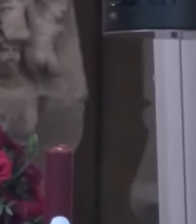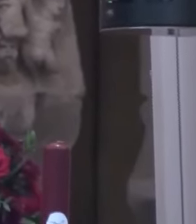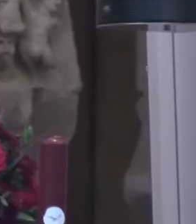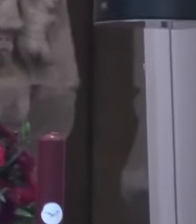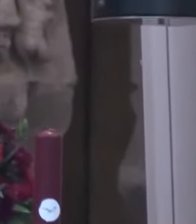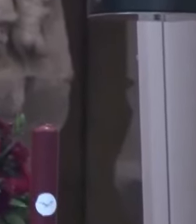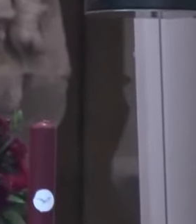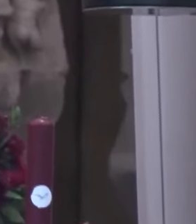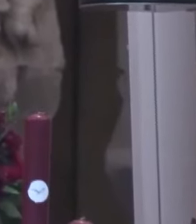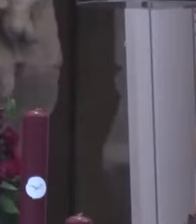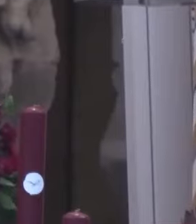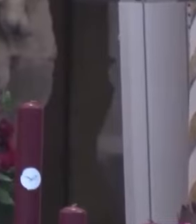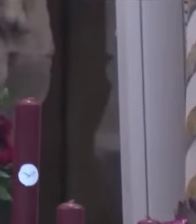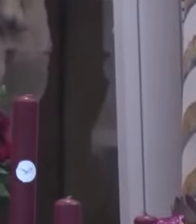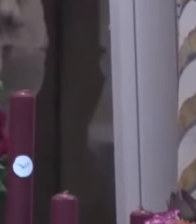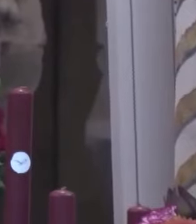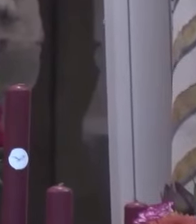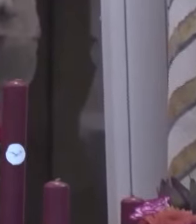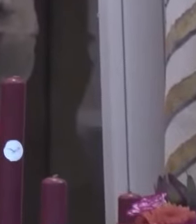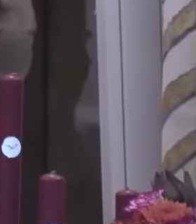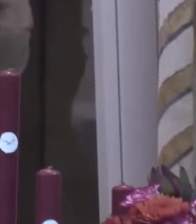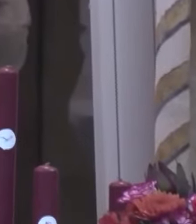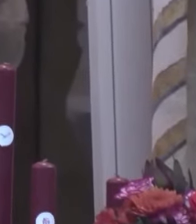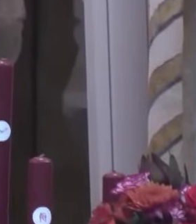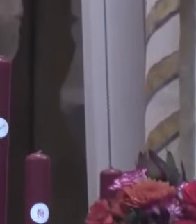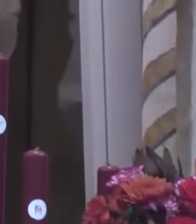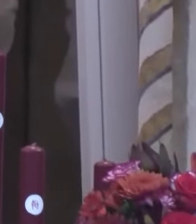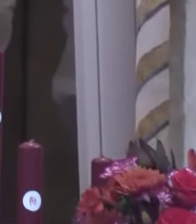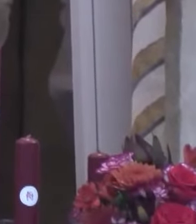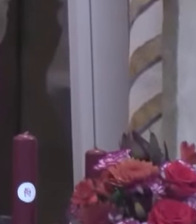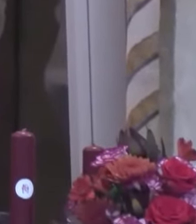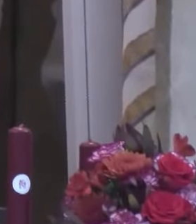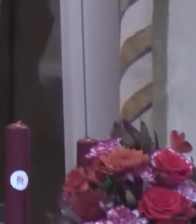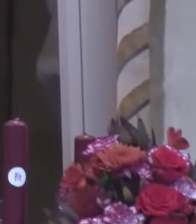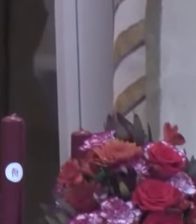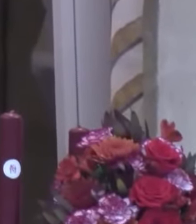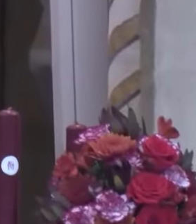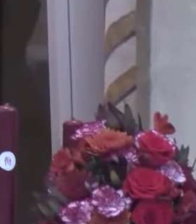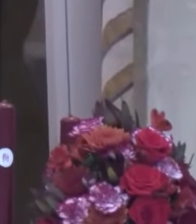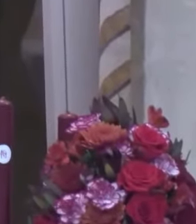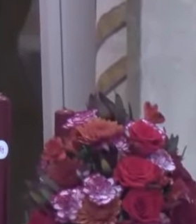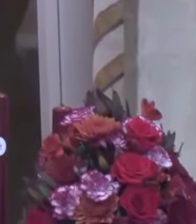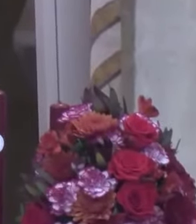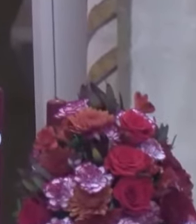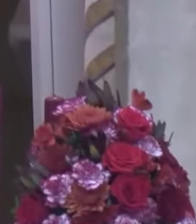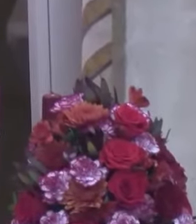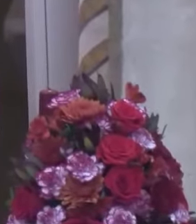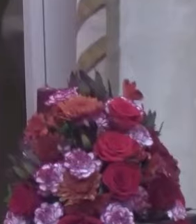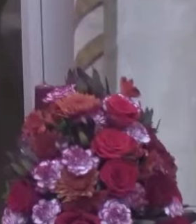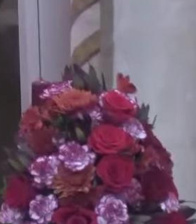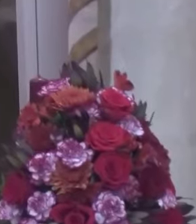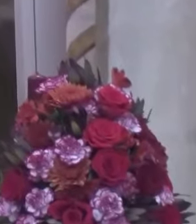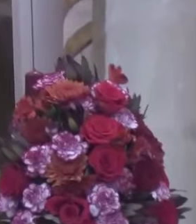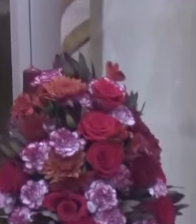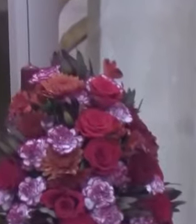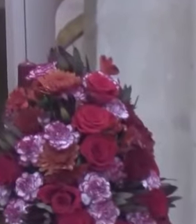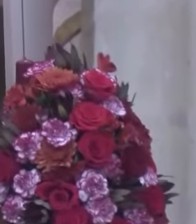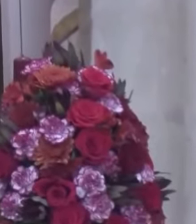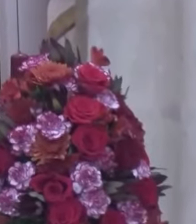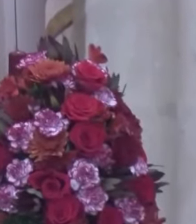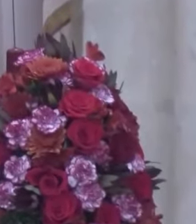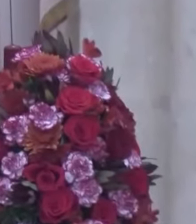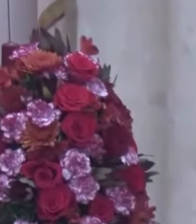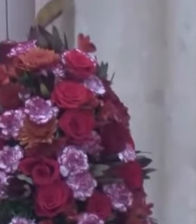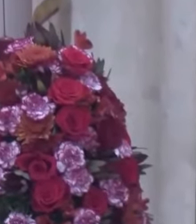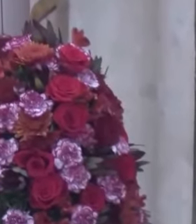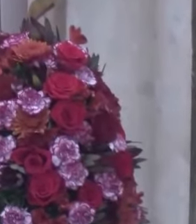santo y a los de Cáritas puesto que hoy es la jornada mundial de los pobres